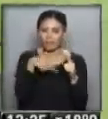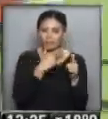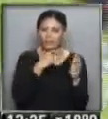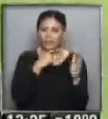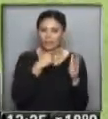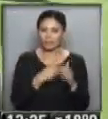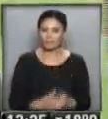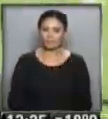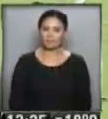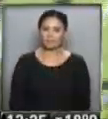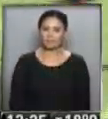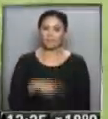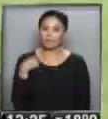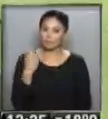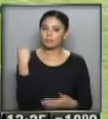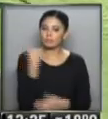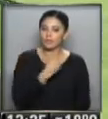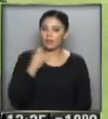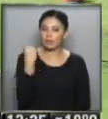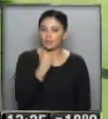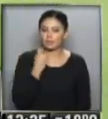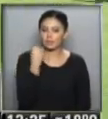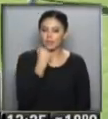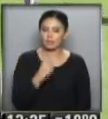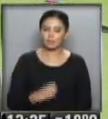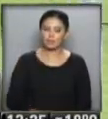queremos, es lo que vamos a intentar.